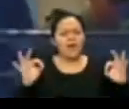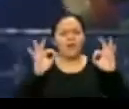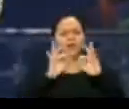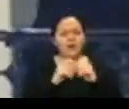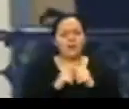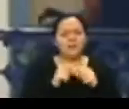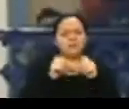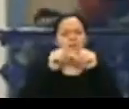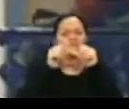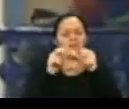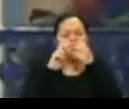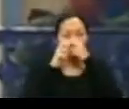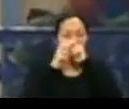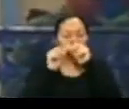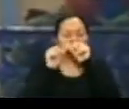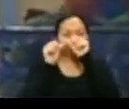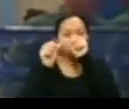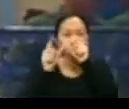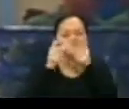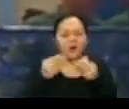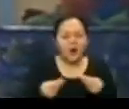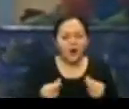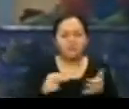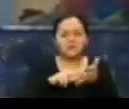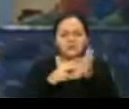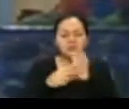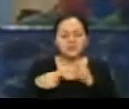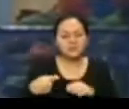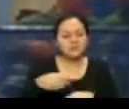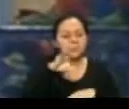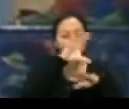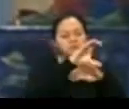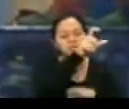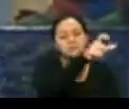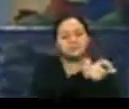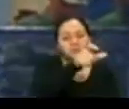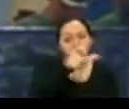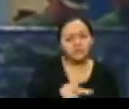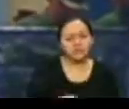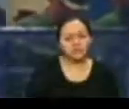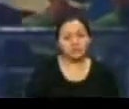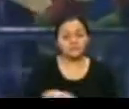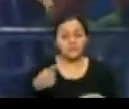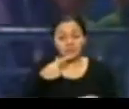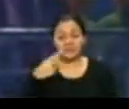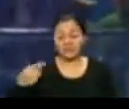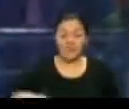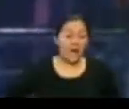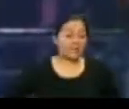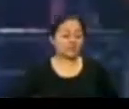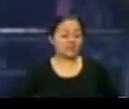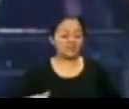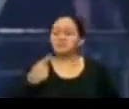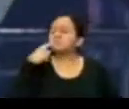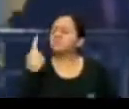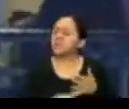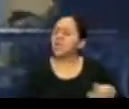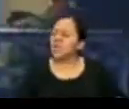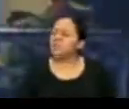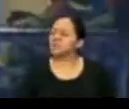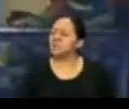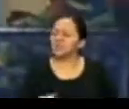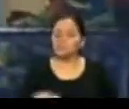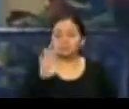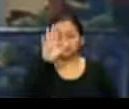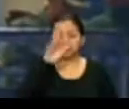despreciando ese gasto que significa invertir en nuestra gente, que significa que nuestros enfermos de hemodiálisis